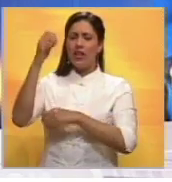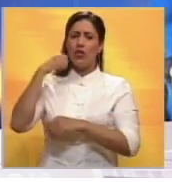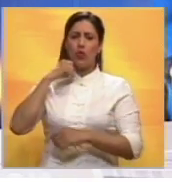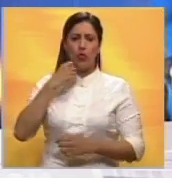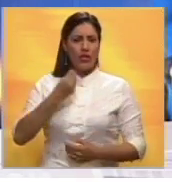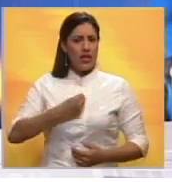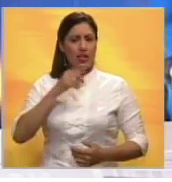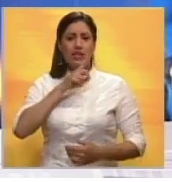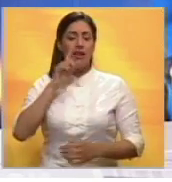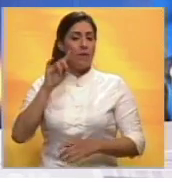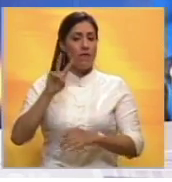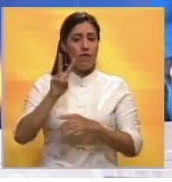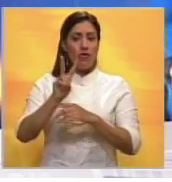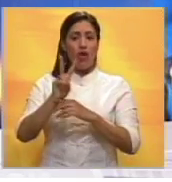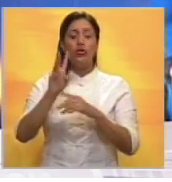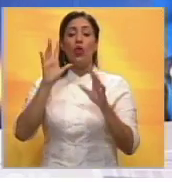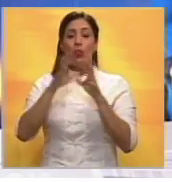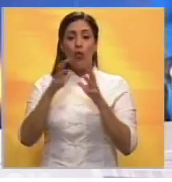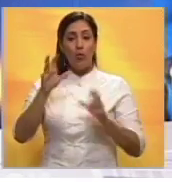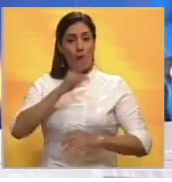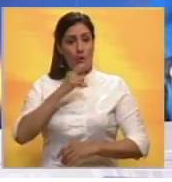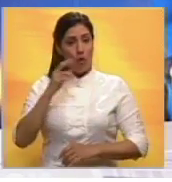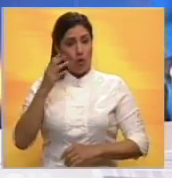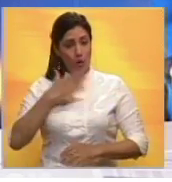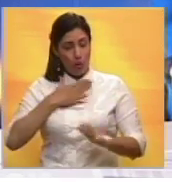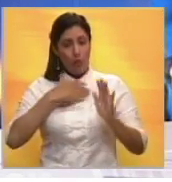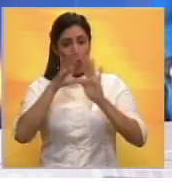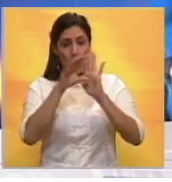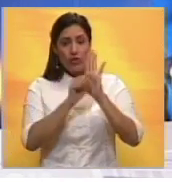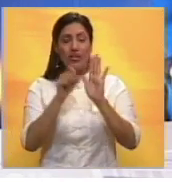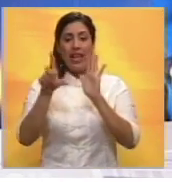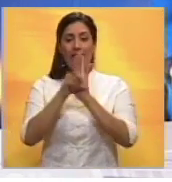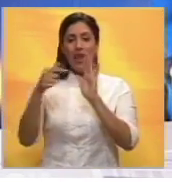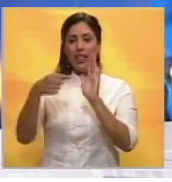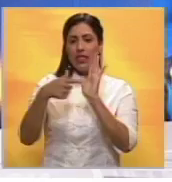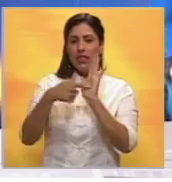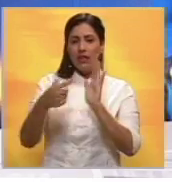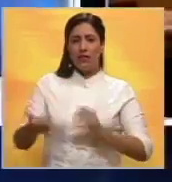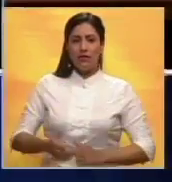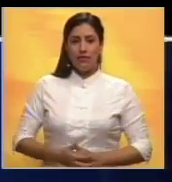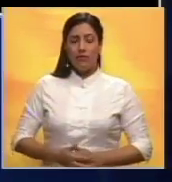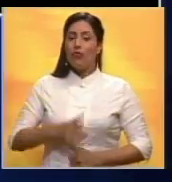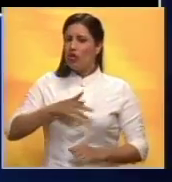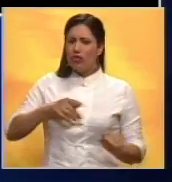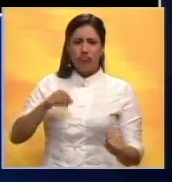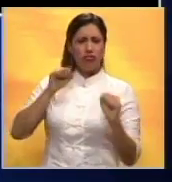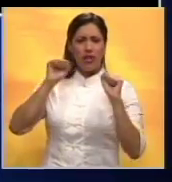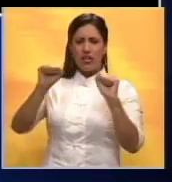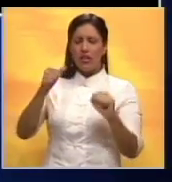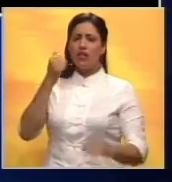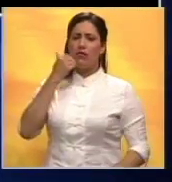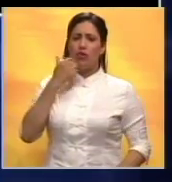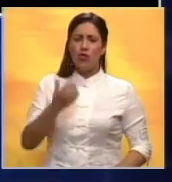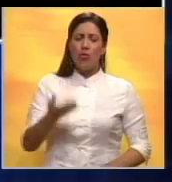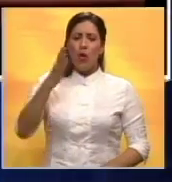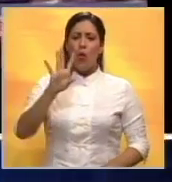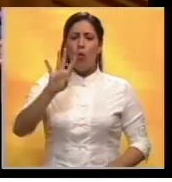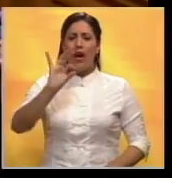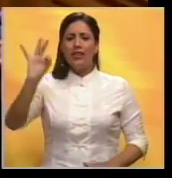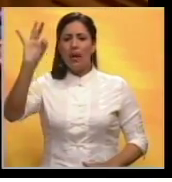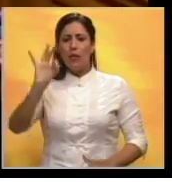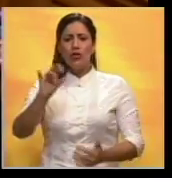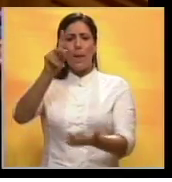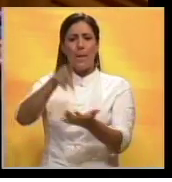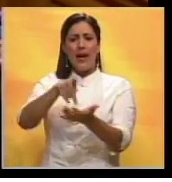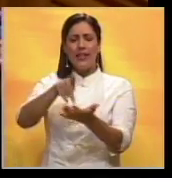neev y la violación de principios constitucionales sobre la ley de endeudamiento que rechaza el aumento en un 40% de la